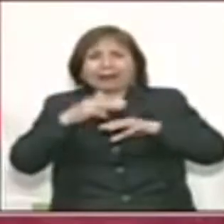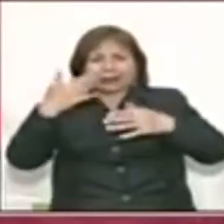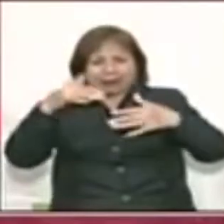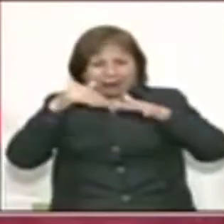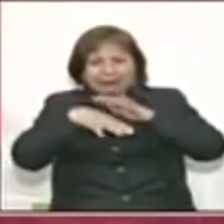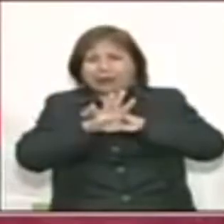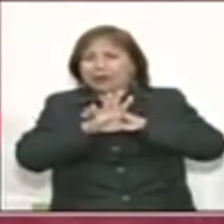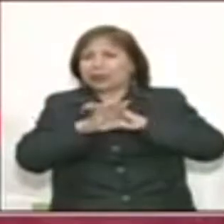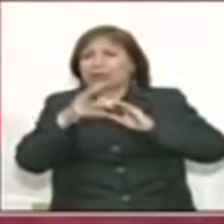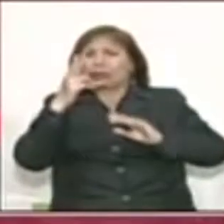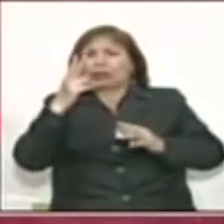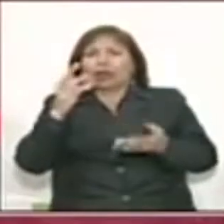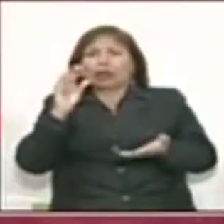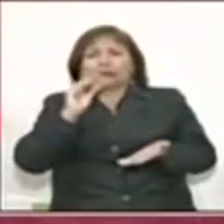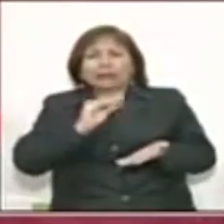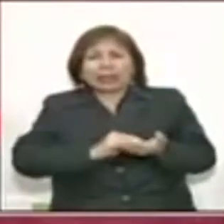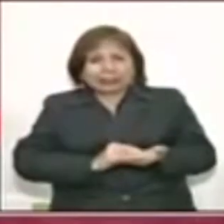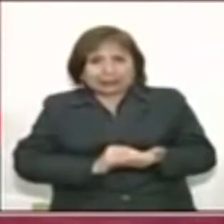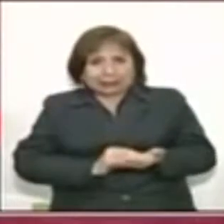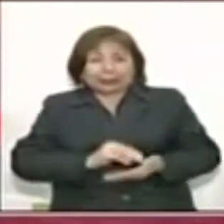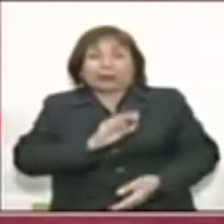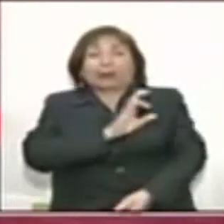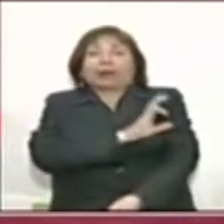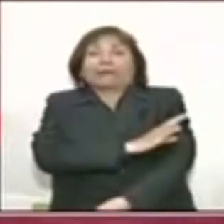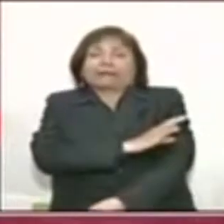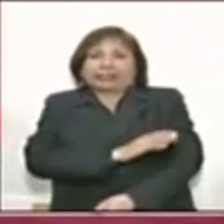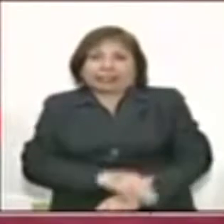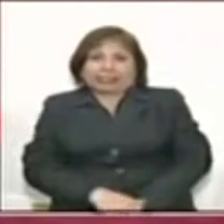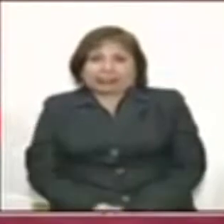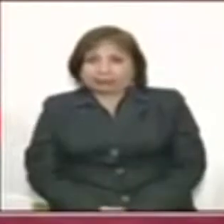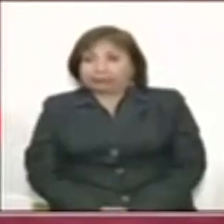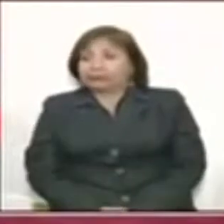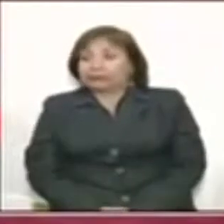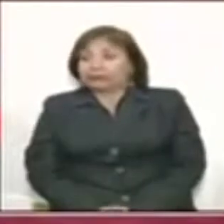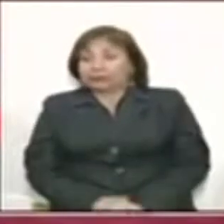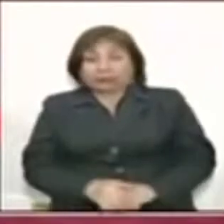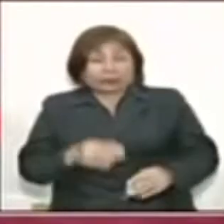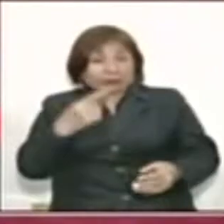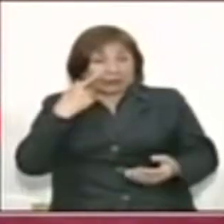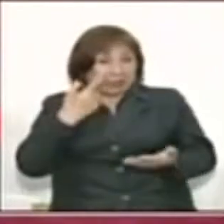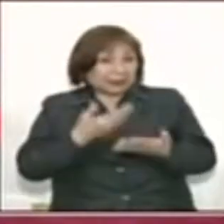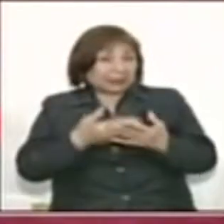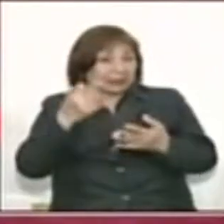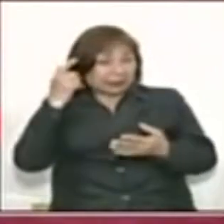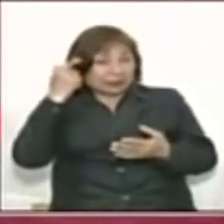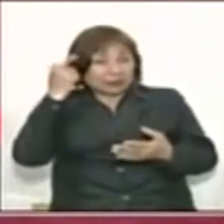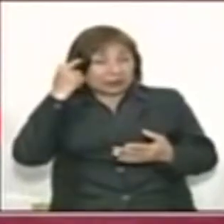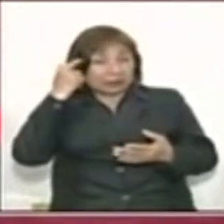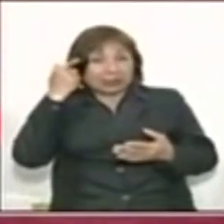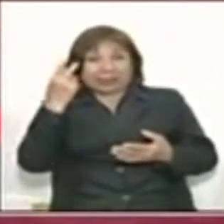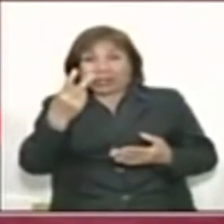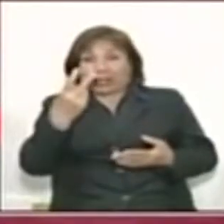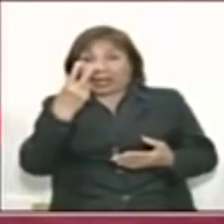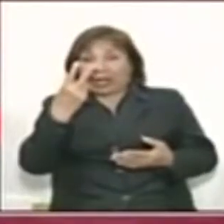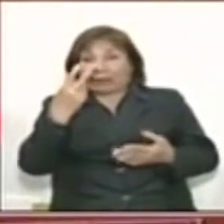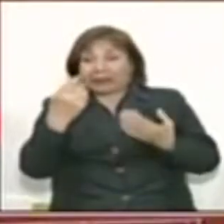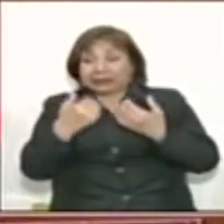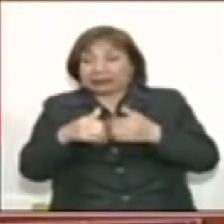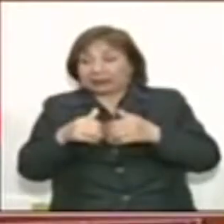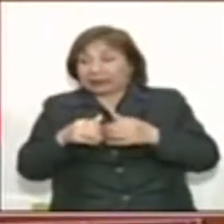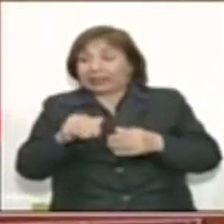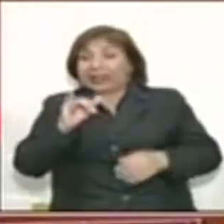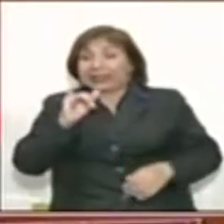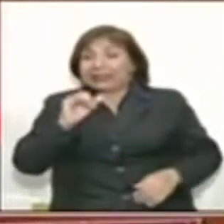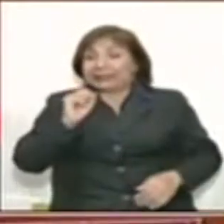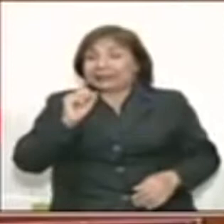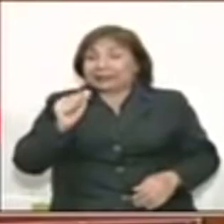El presidente del Perú, Martín Vizcarra, fue vacado por mayoría de votos. Al parecer, nada pudo cambiar la posición del Pleno del Congreso